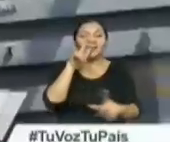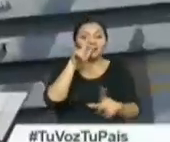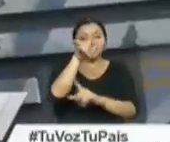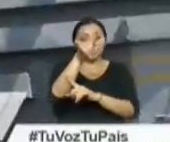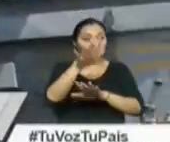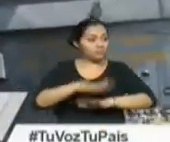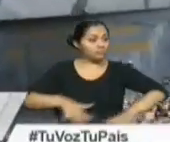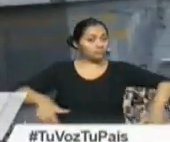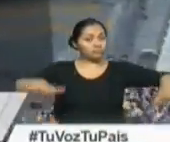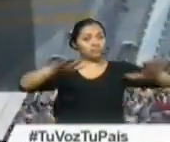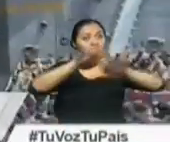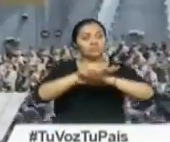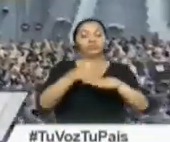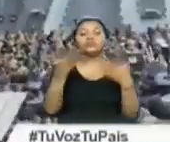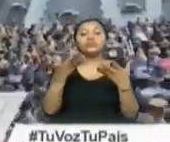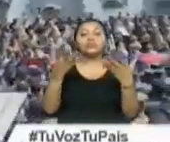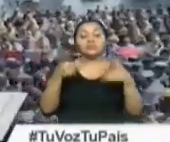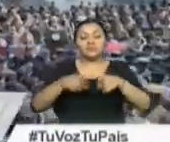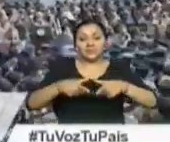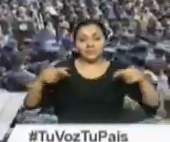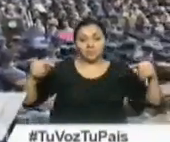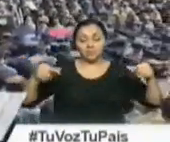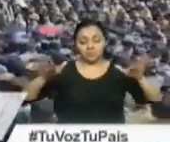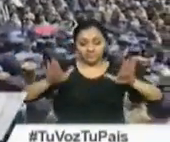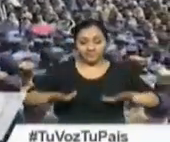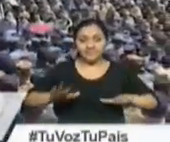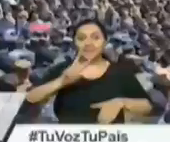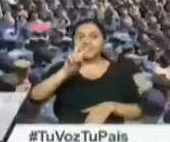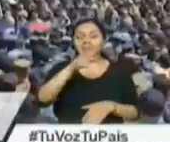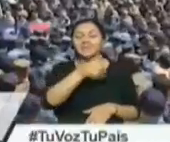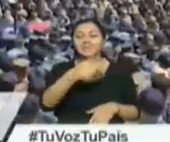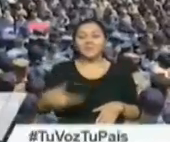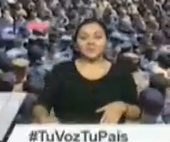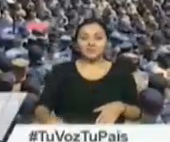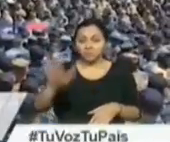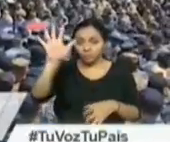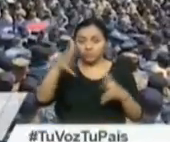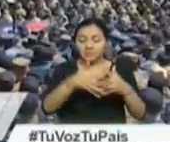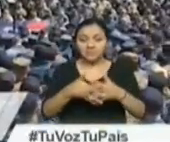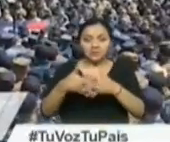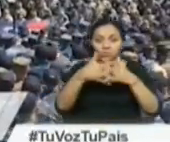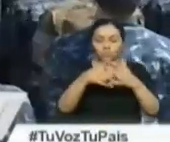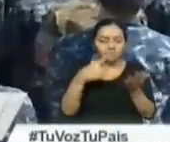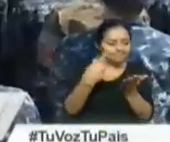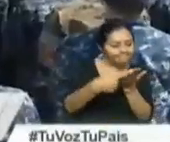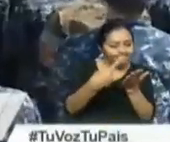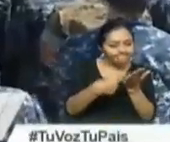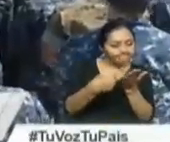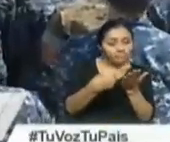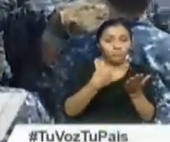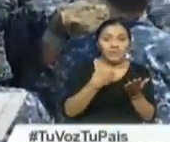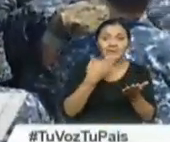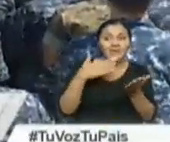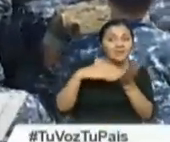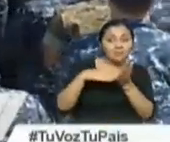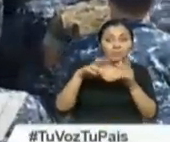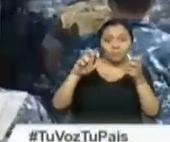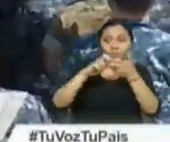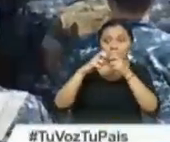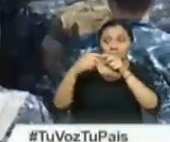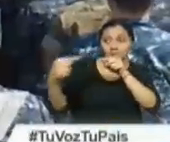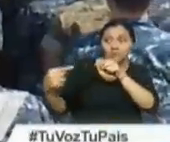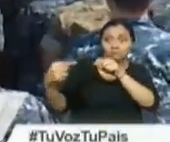Reagan, estacionado al este de Japón, el vicepresidente Mike Pence prometió una respuesta aplastante en caso de un ataque del